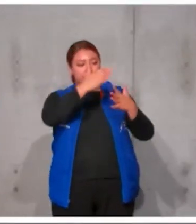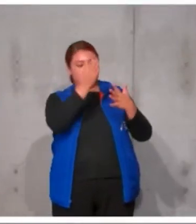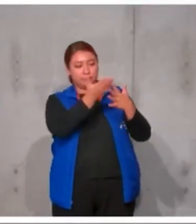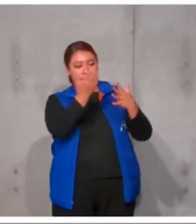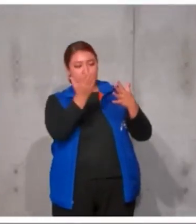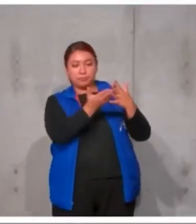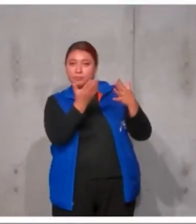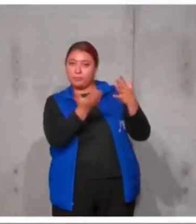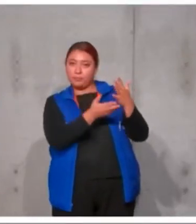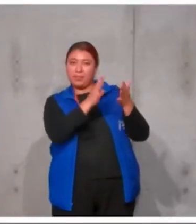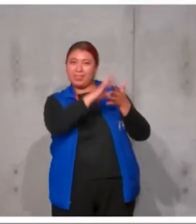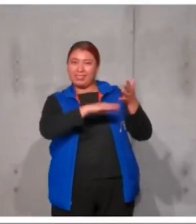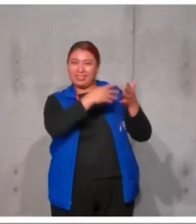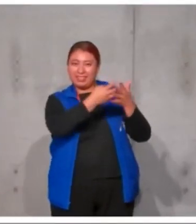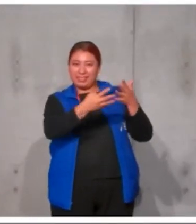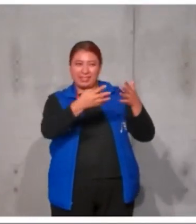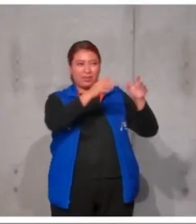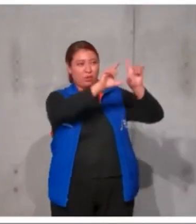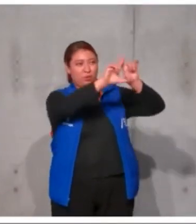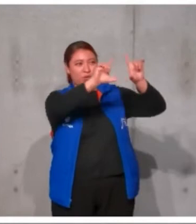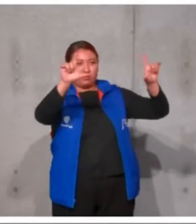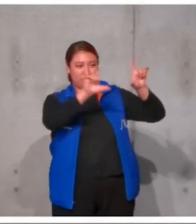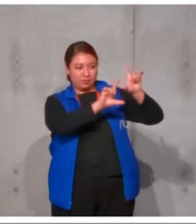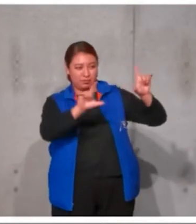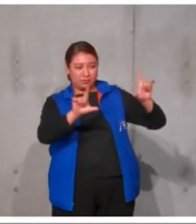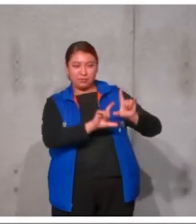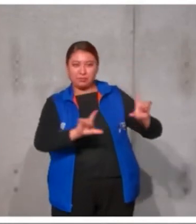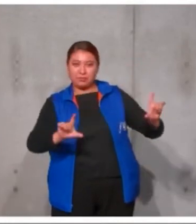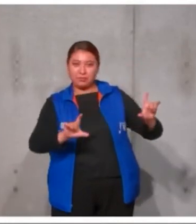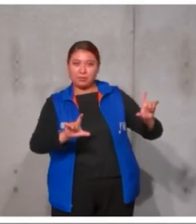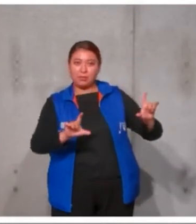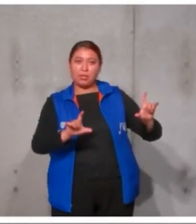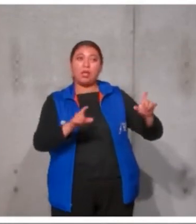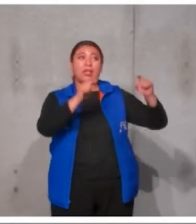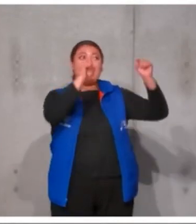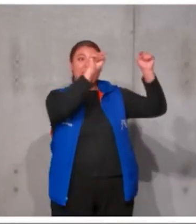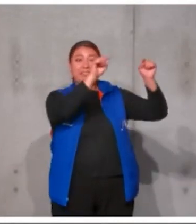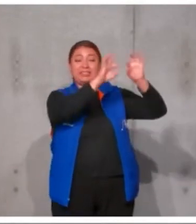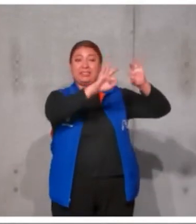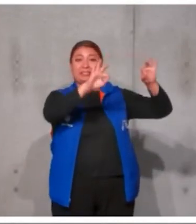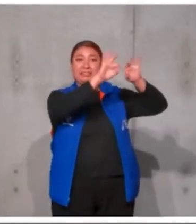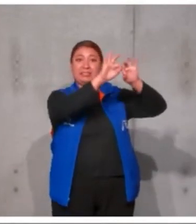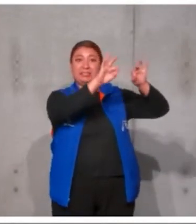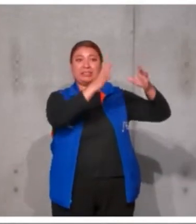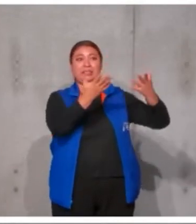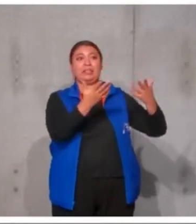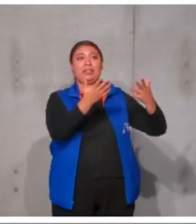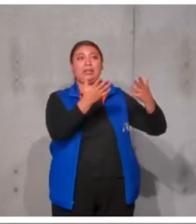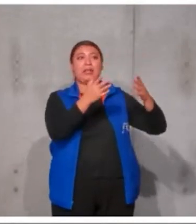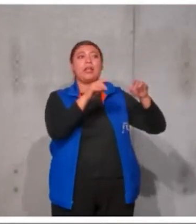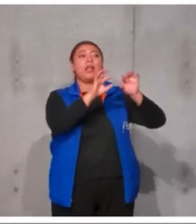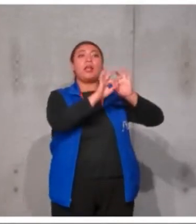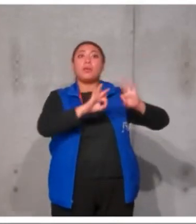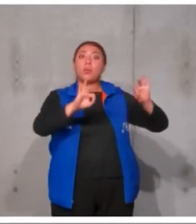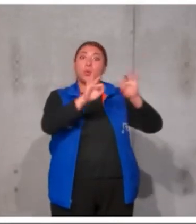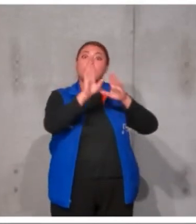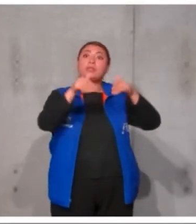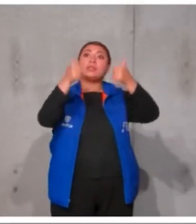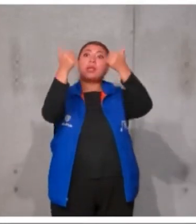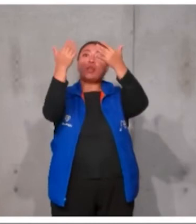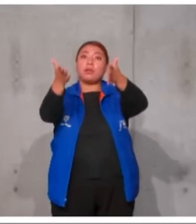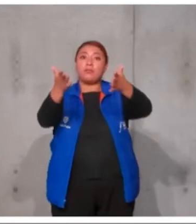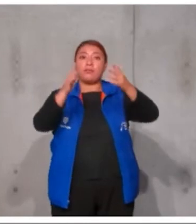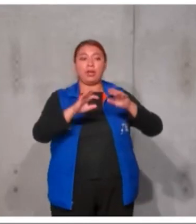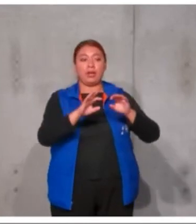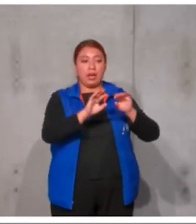los clasifican los cuadrantes en esta matriz, los clasifican en asuntos críticos, asuntos de importancia